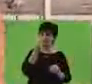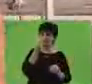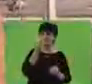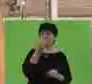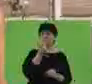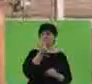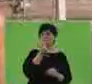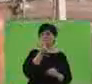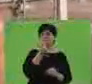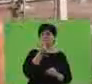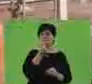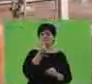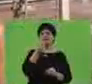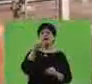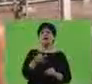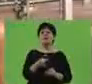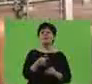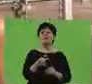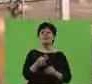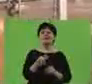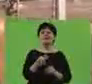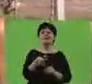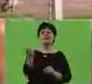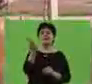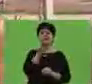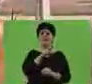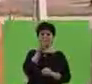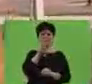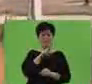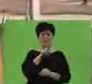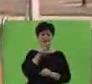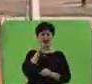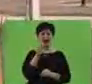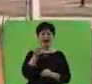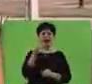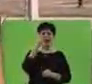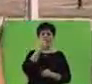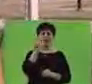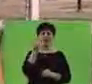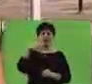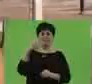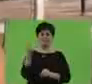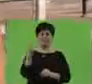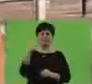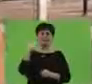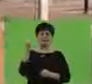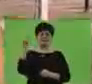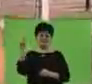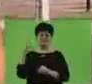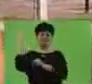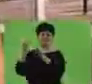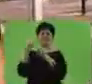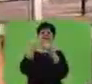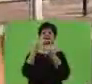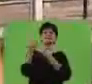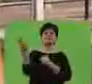haya dejado una huella. Nos vamos con esa caricia al alma. En la voz de Alama Marcos desde Madrid, España. Gracias por